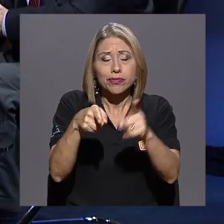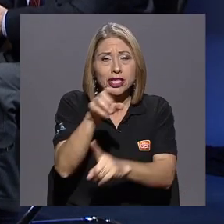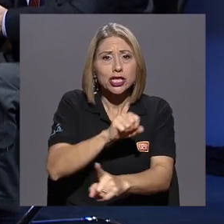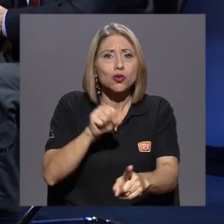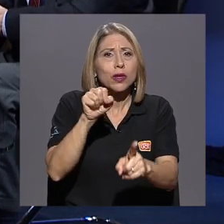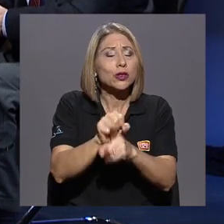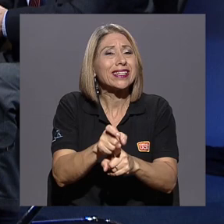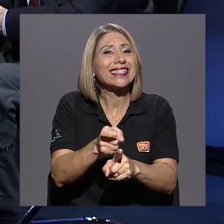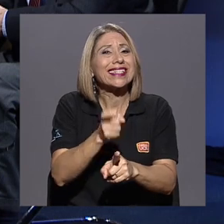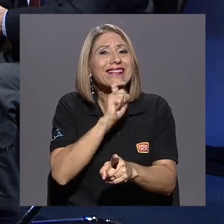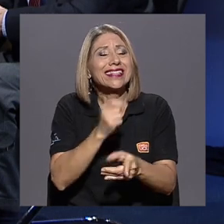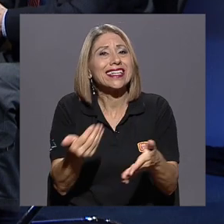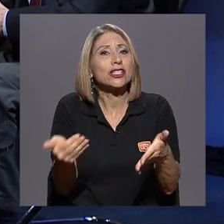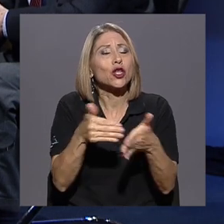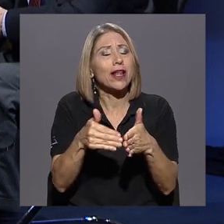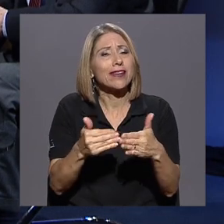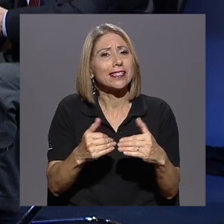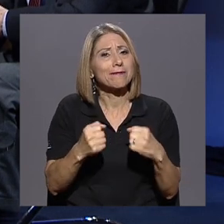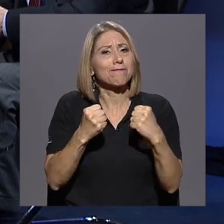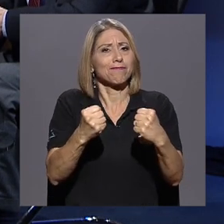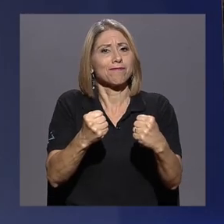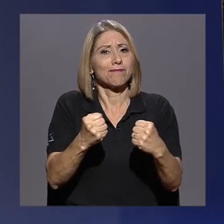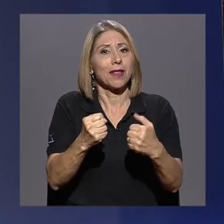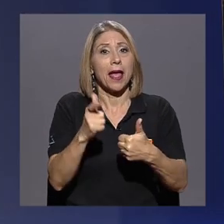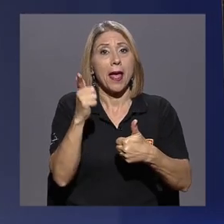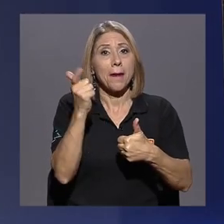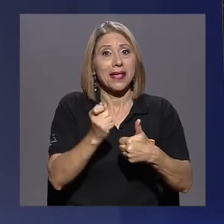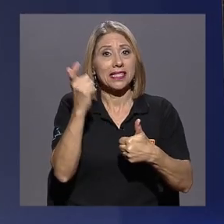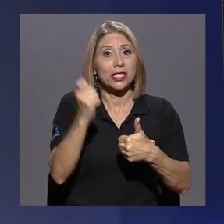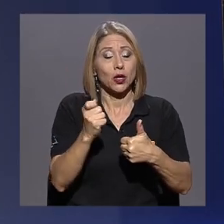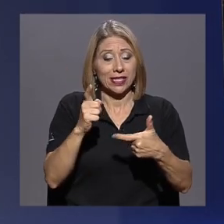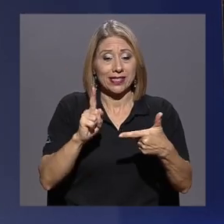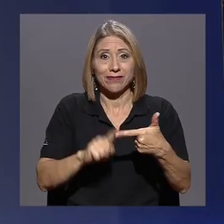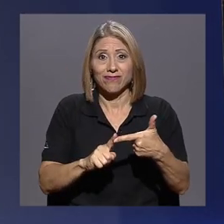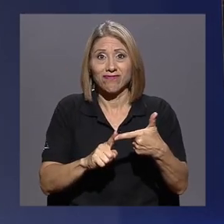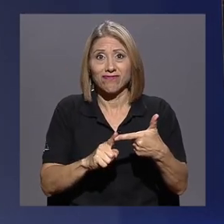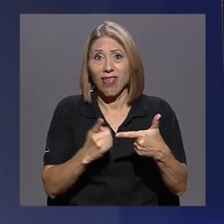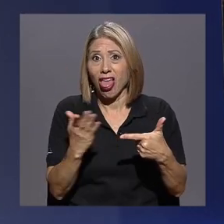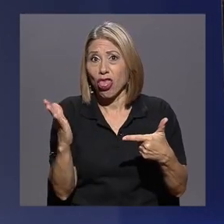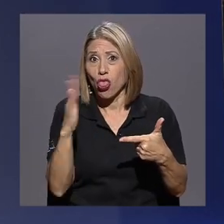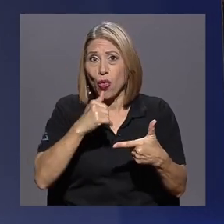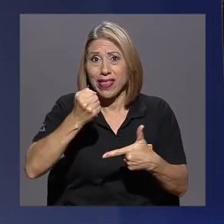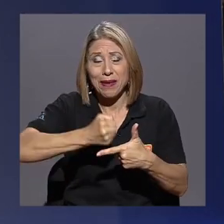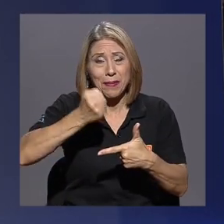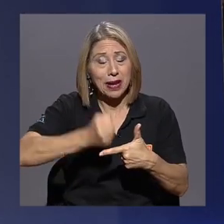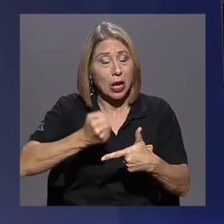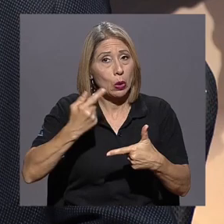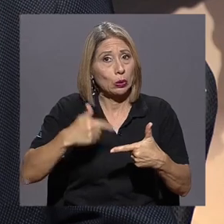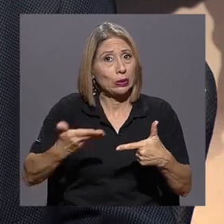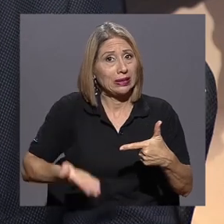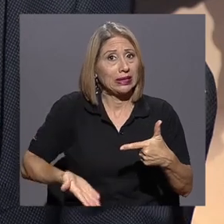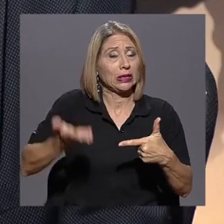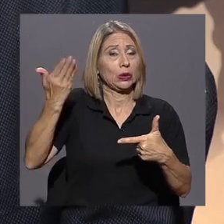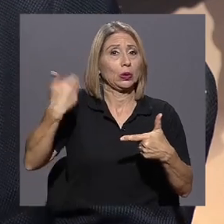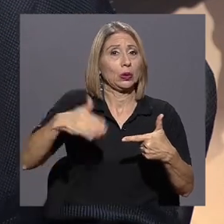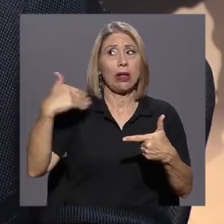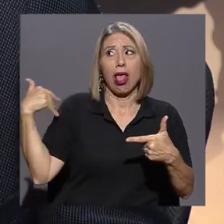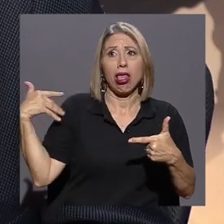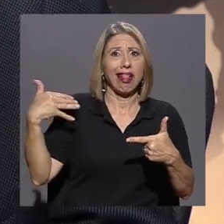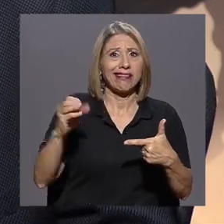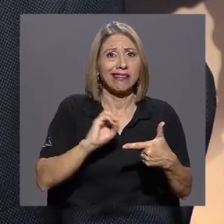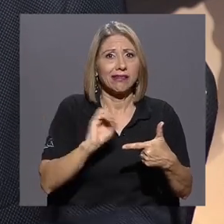mucho reivindicar. Pensiones y desempleo en números de los más altos de toda la vida.